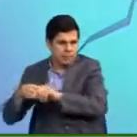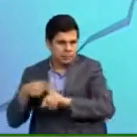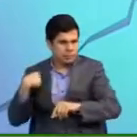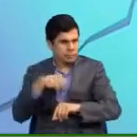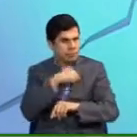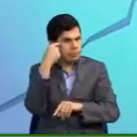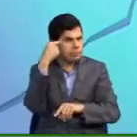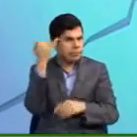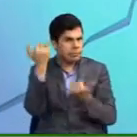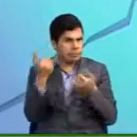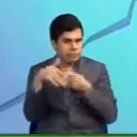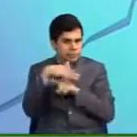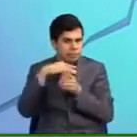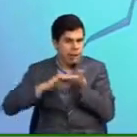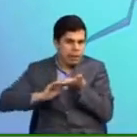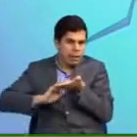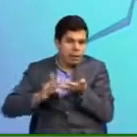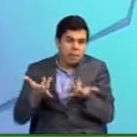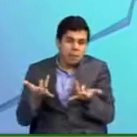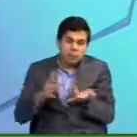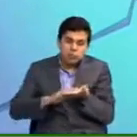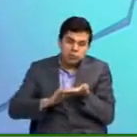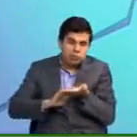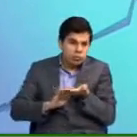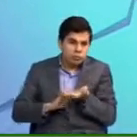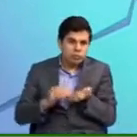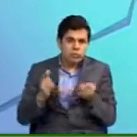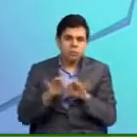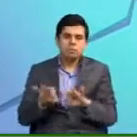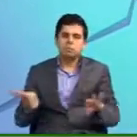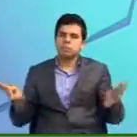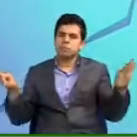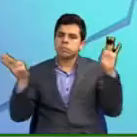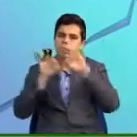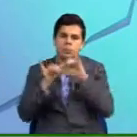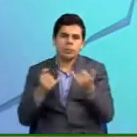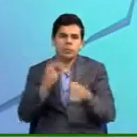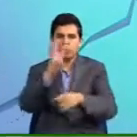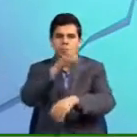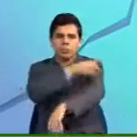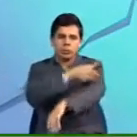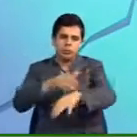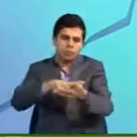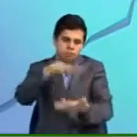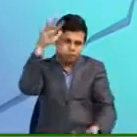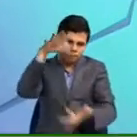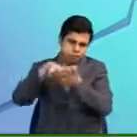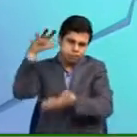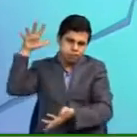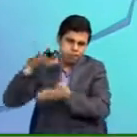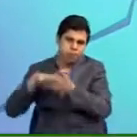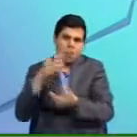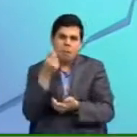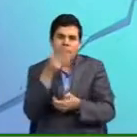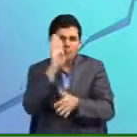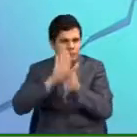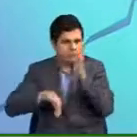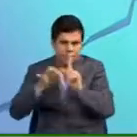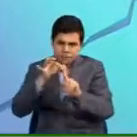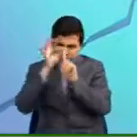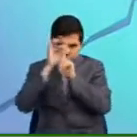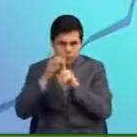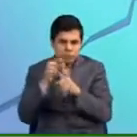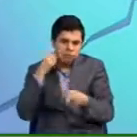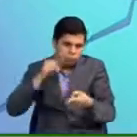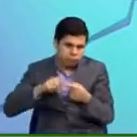que mientras esta situación se supera es necesario que la región disponga al menos de 8 millones de galones a precio diferencial para que la